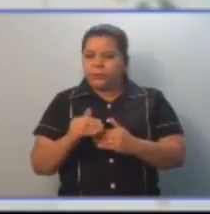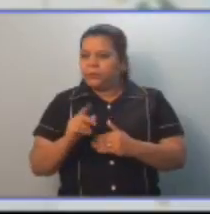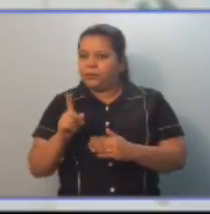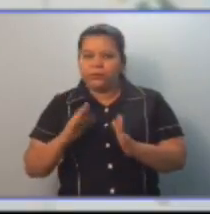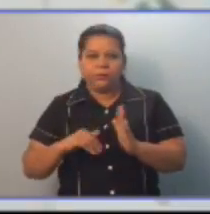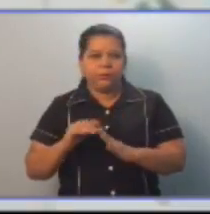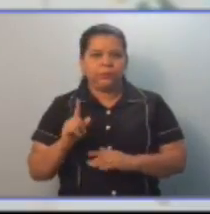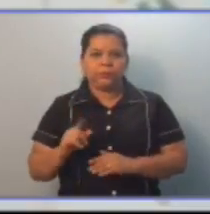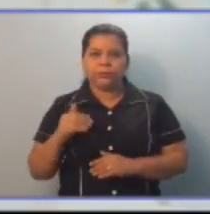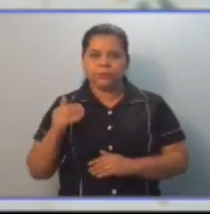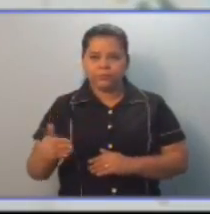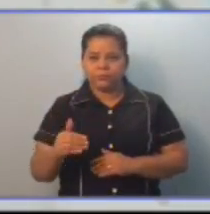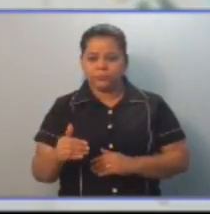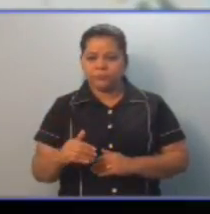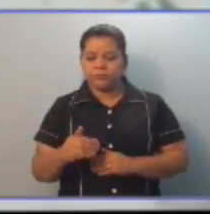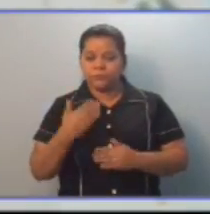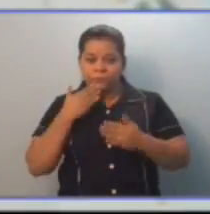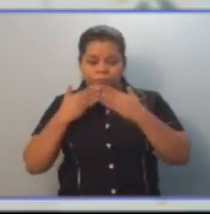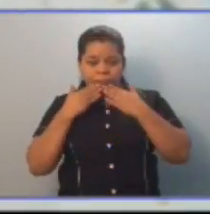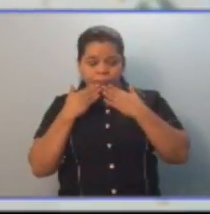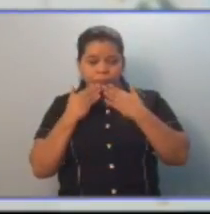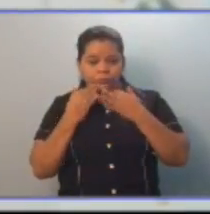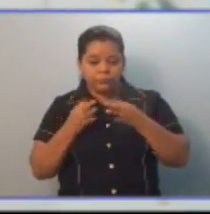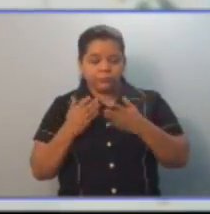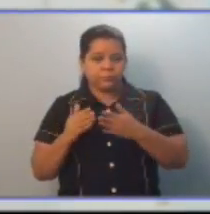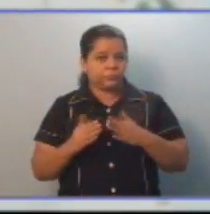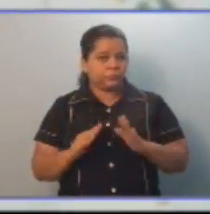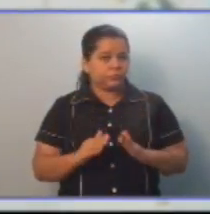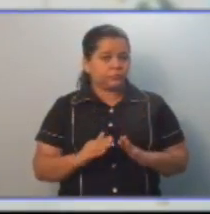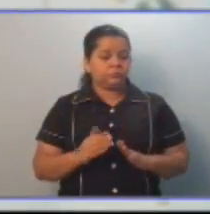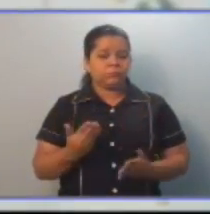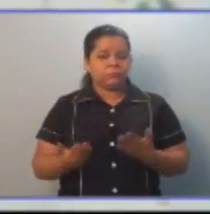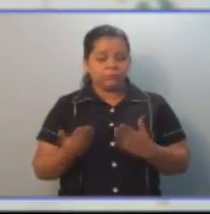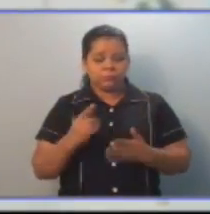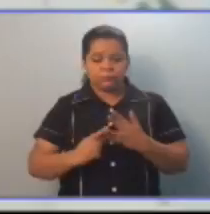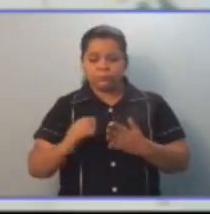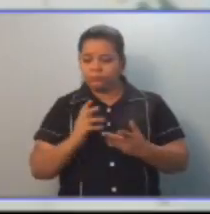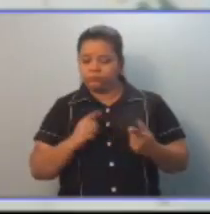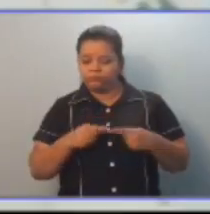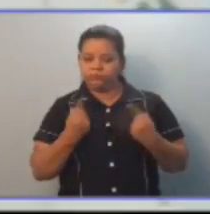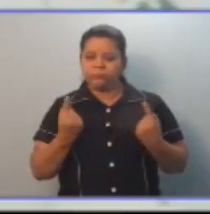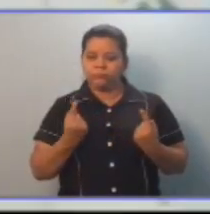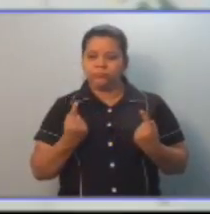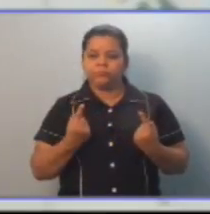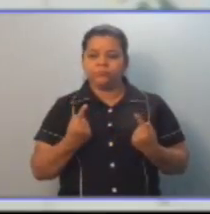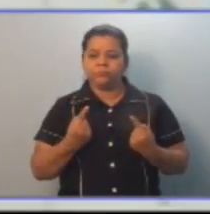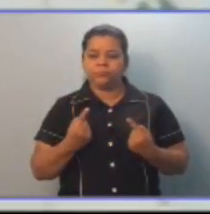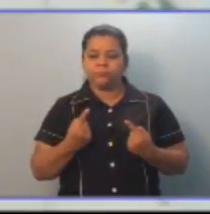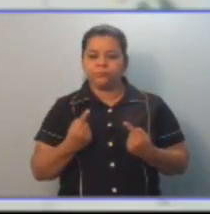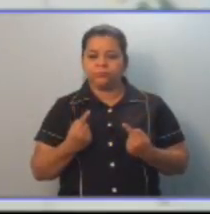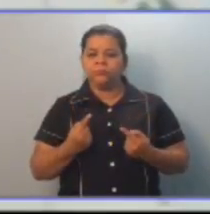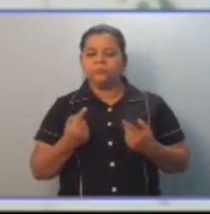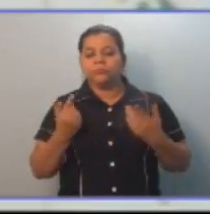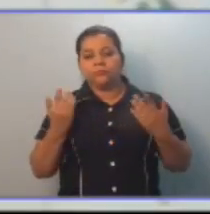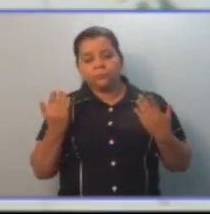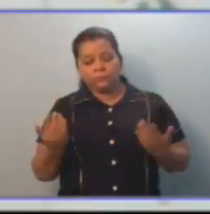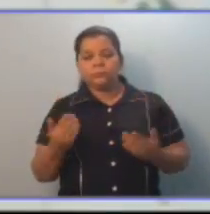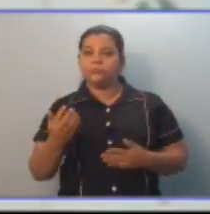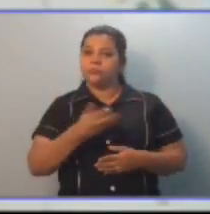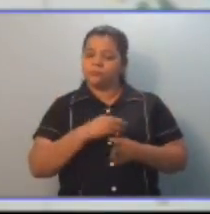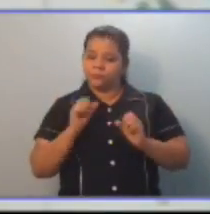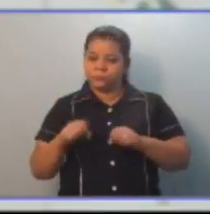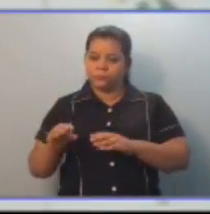un año, y que se interprete una cosa distinta, sería romper con la Constitución y romper con el texto constitucional. Entonces aquí hay que